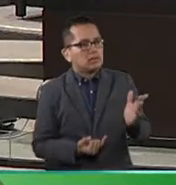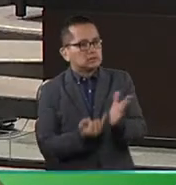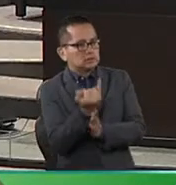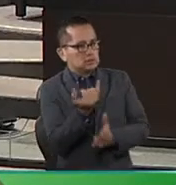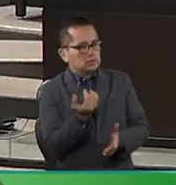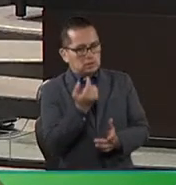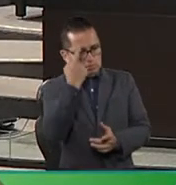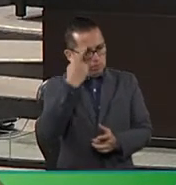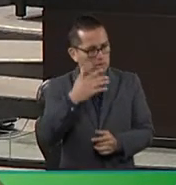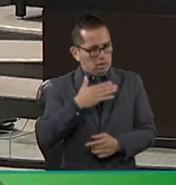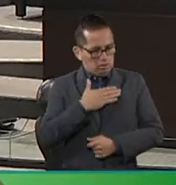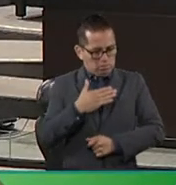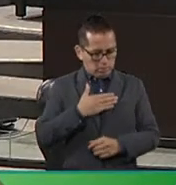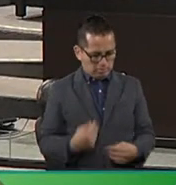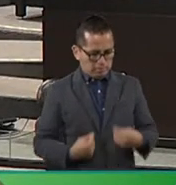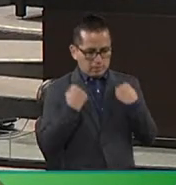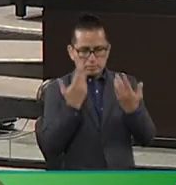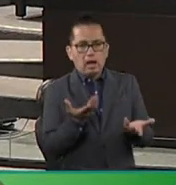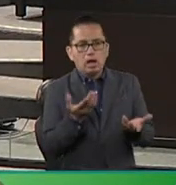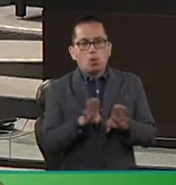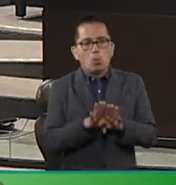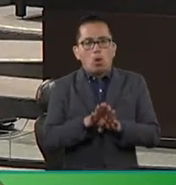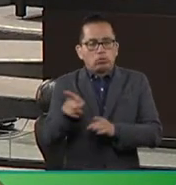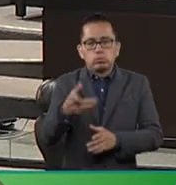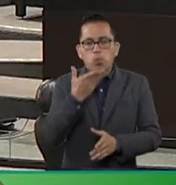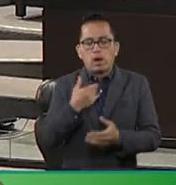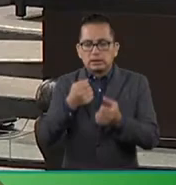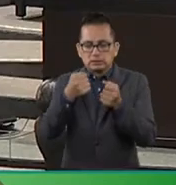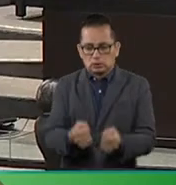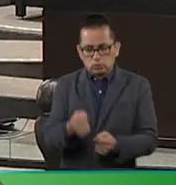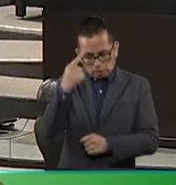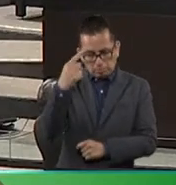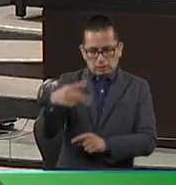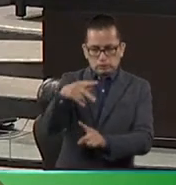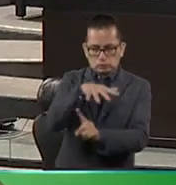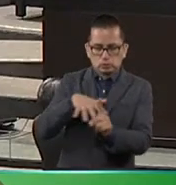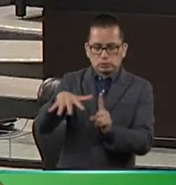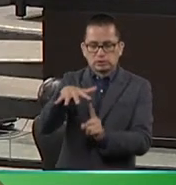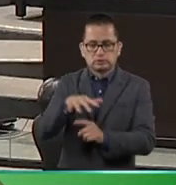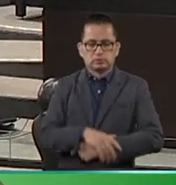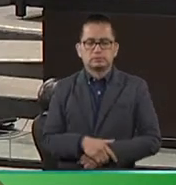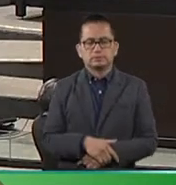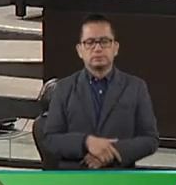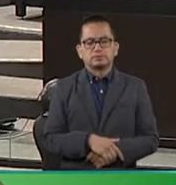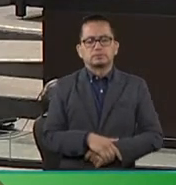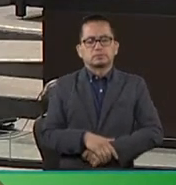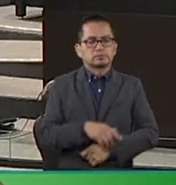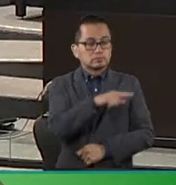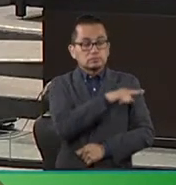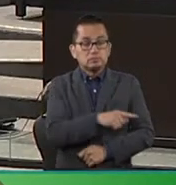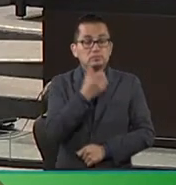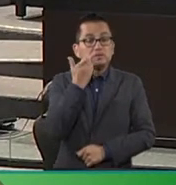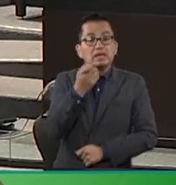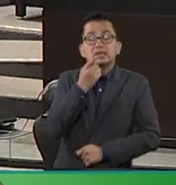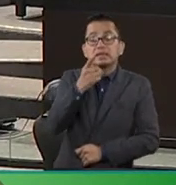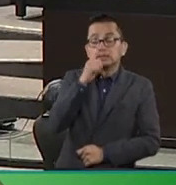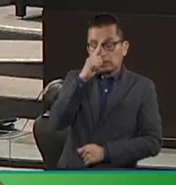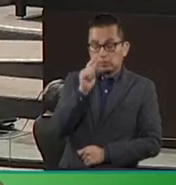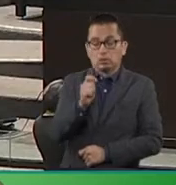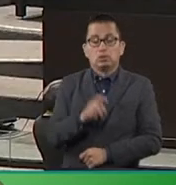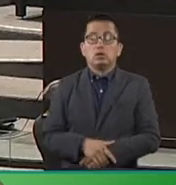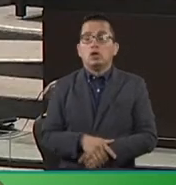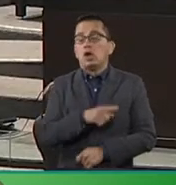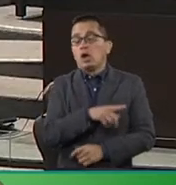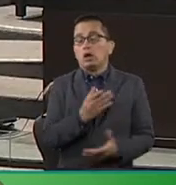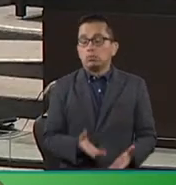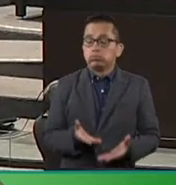afectará directamente en su vida y el entorno que lo compone quieren venderle a la ciudadanía la narrativa de que les